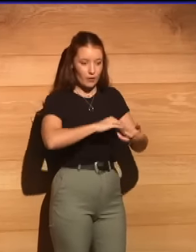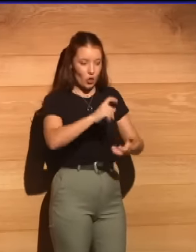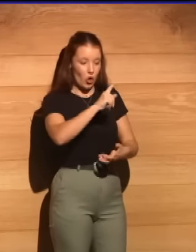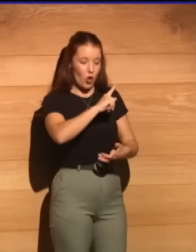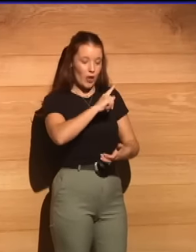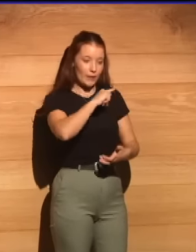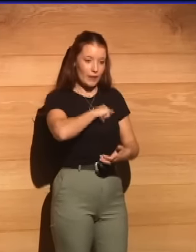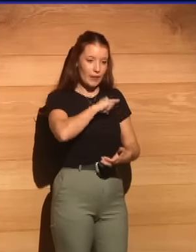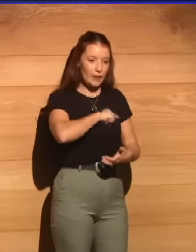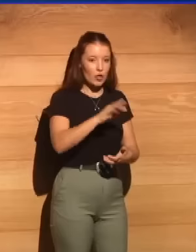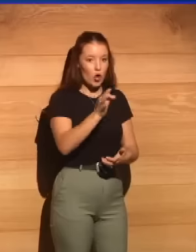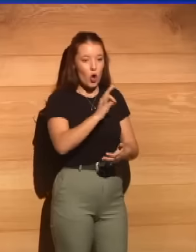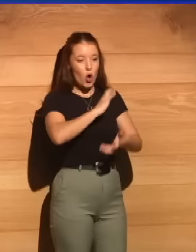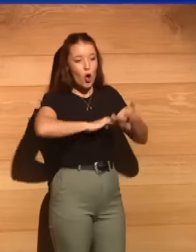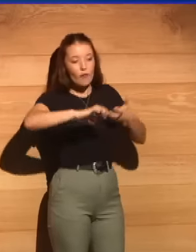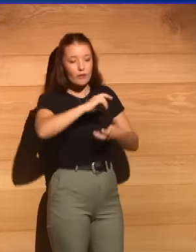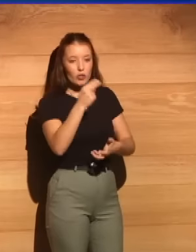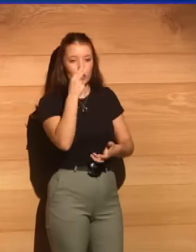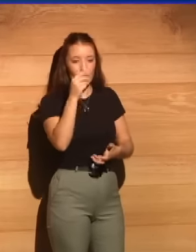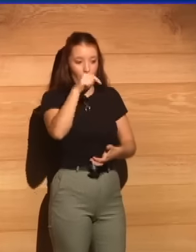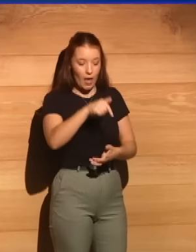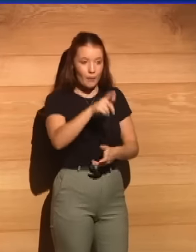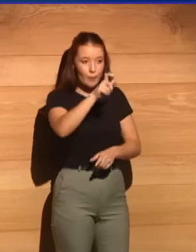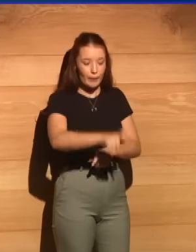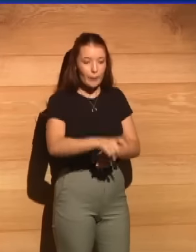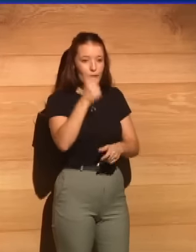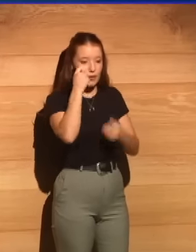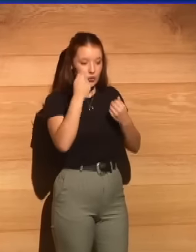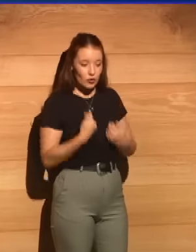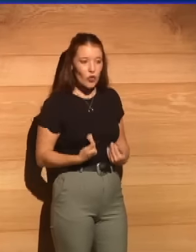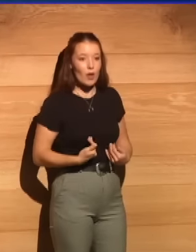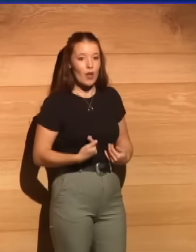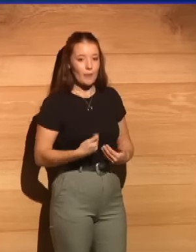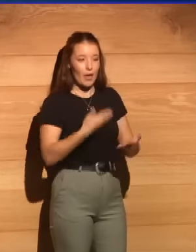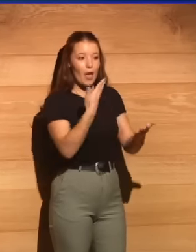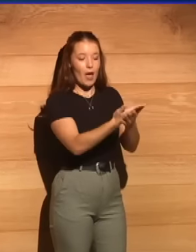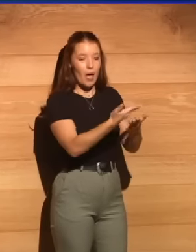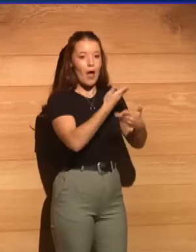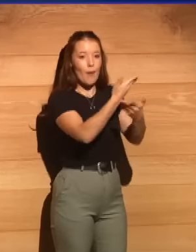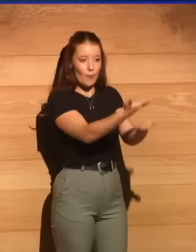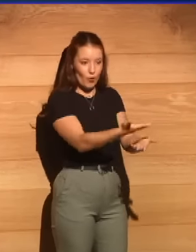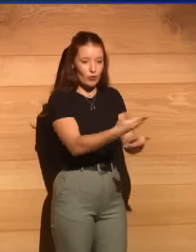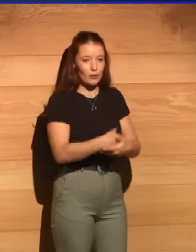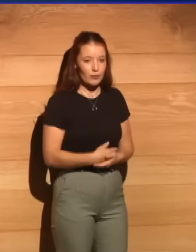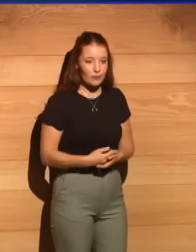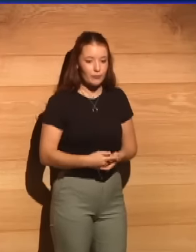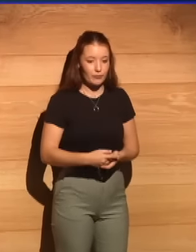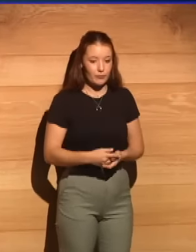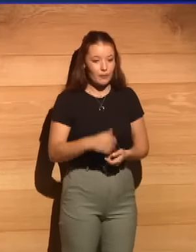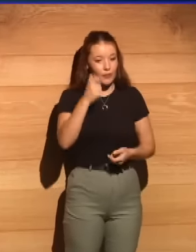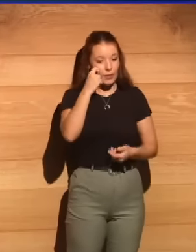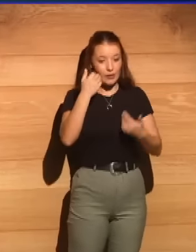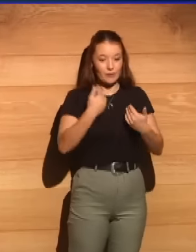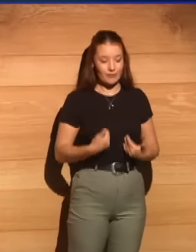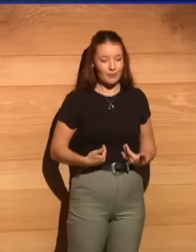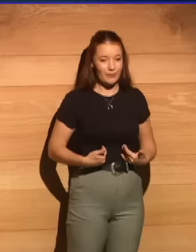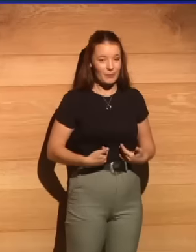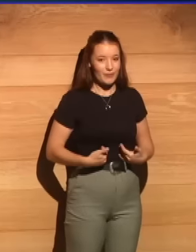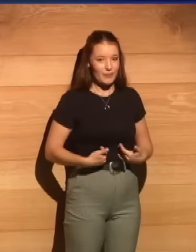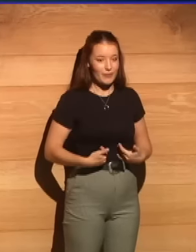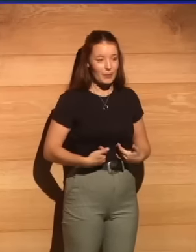interés, ahí es donde el ser humano va a aportar su grano de arena. Por tanto, siempre yo digo que justamente el ser humano, que se define como un